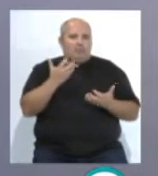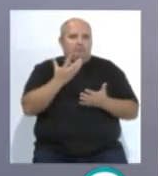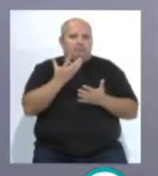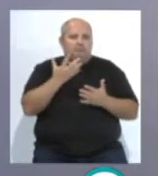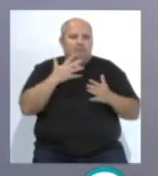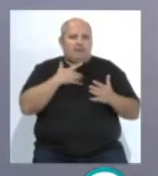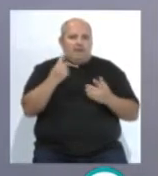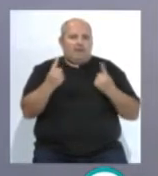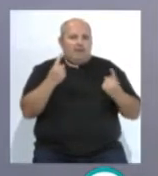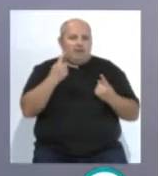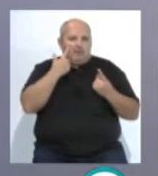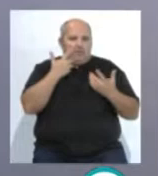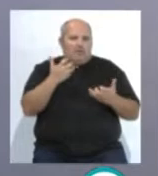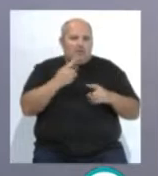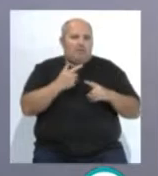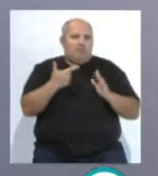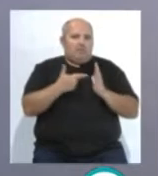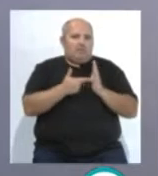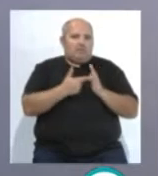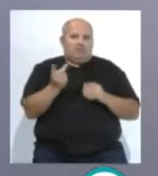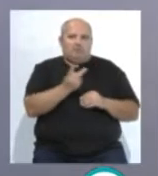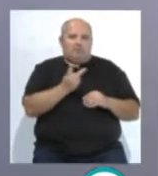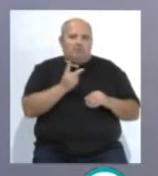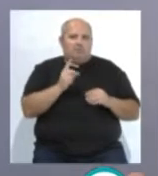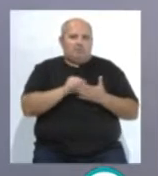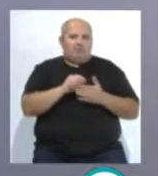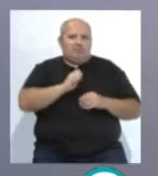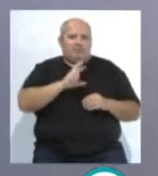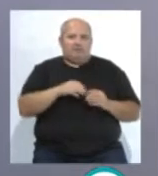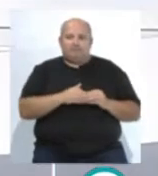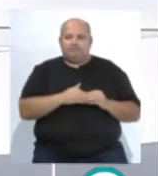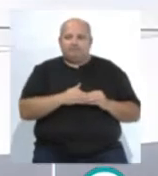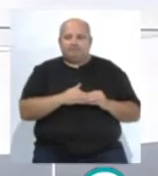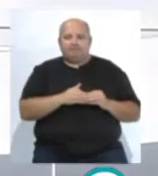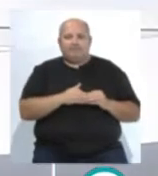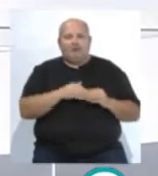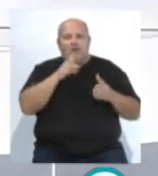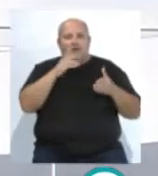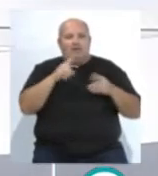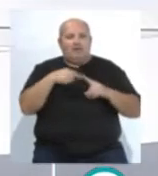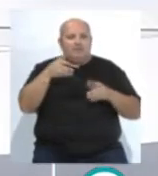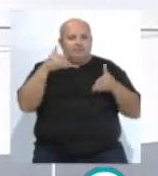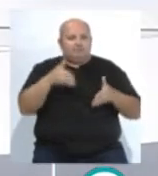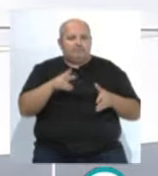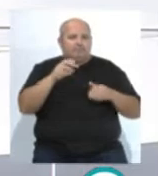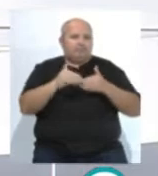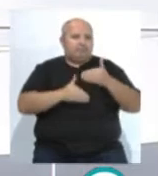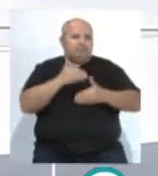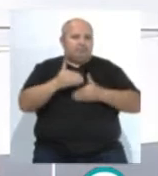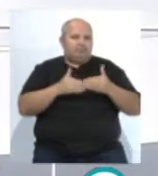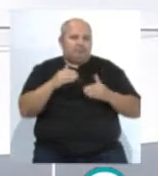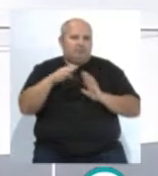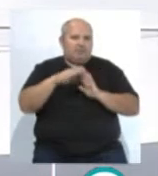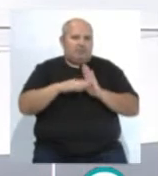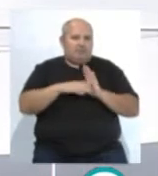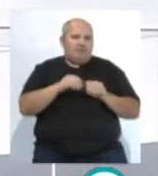lo planteaban cada uno y al final se repartieron los puntos, a nosotros nos vino fenomenal. Ahora ya entraremos en materia en el transcurso del programa,